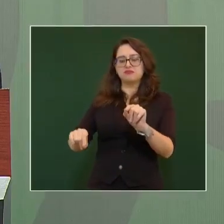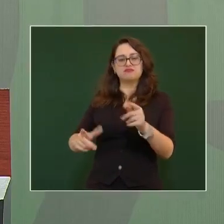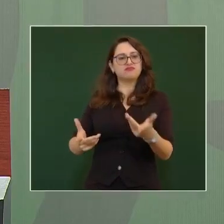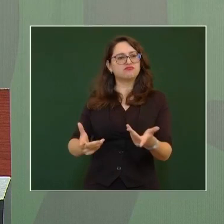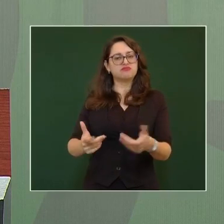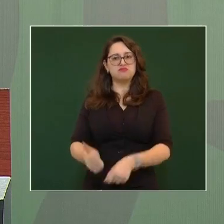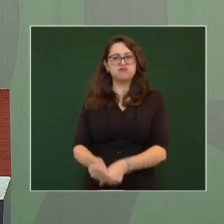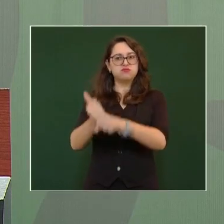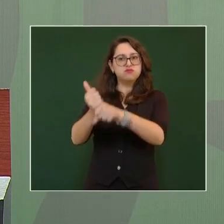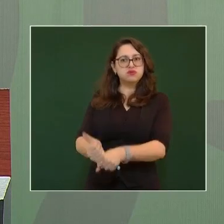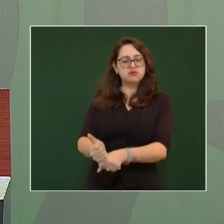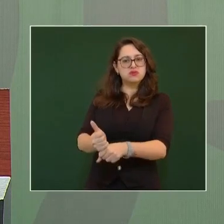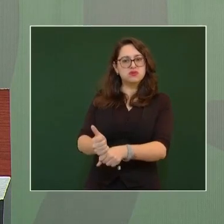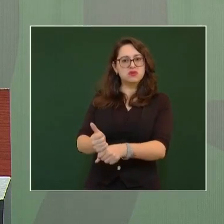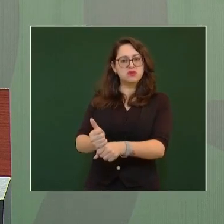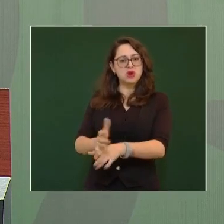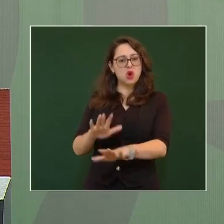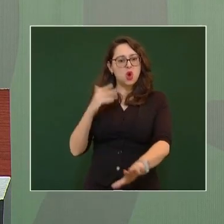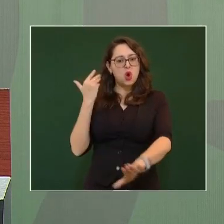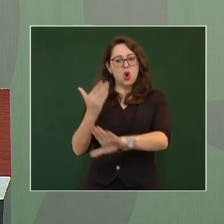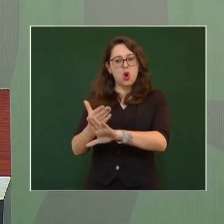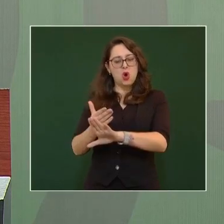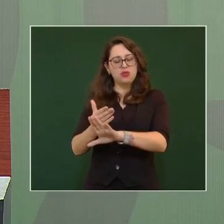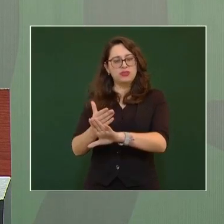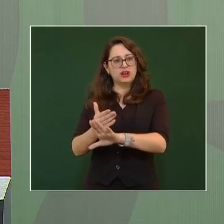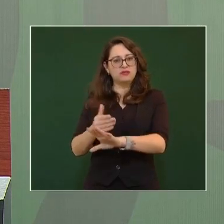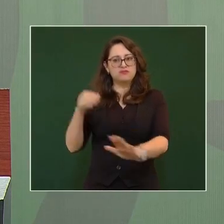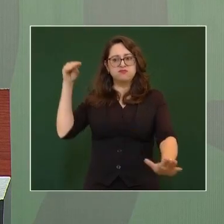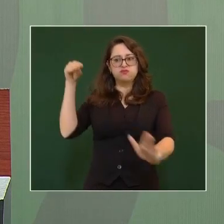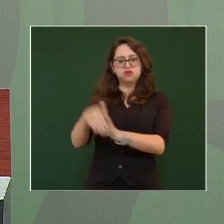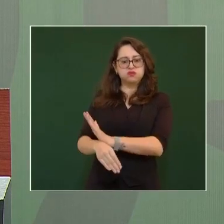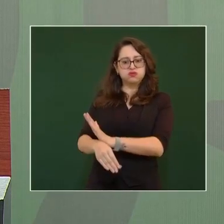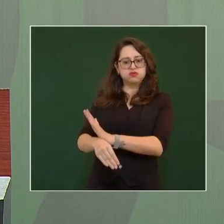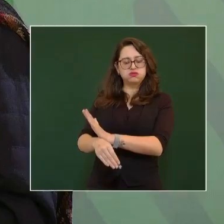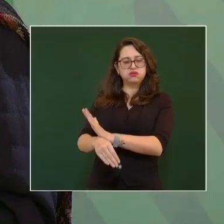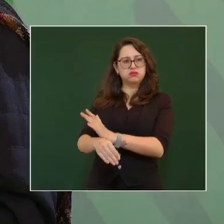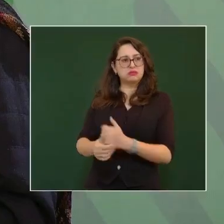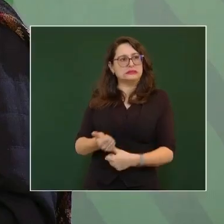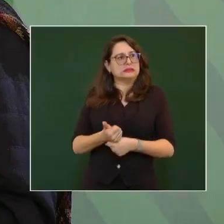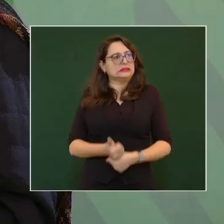se padeció de una decadencia,